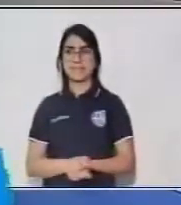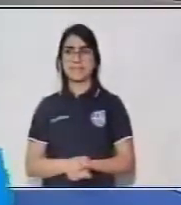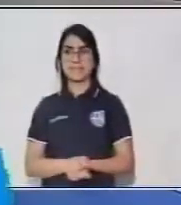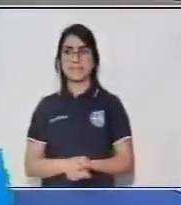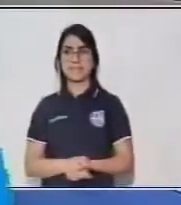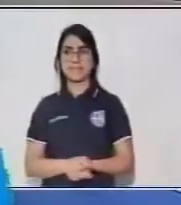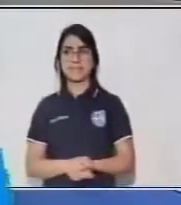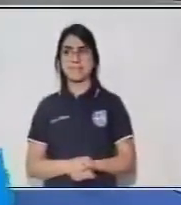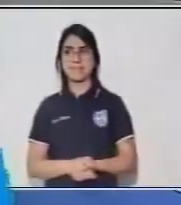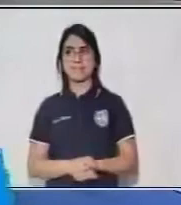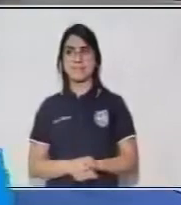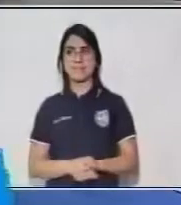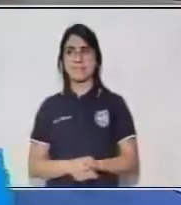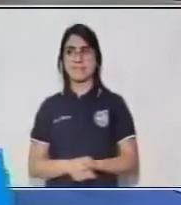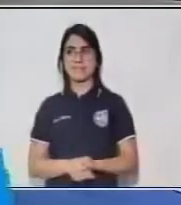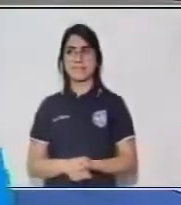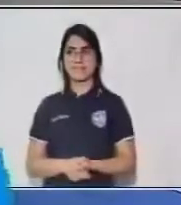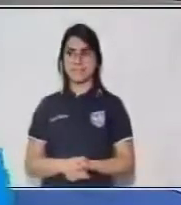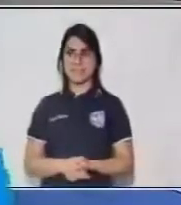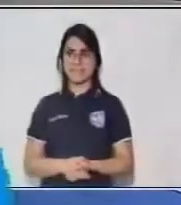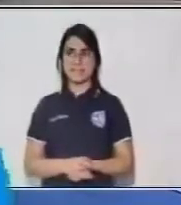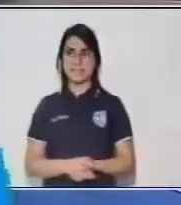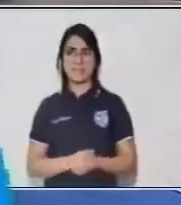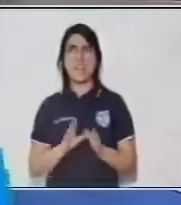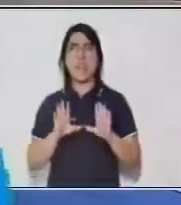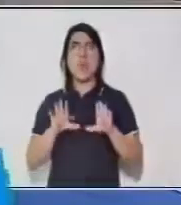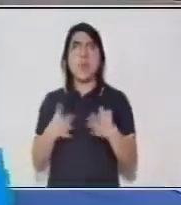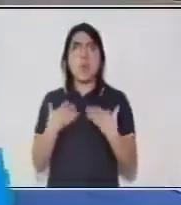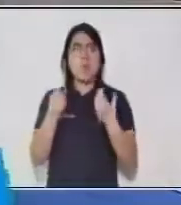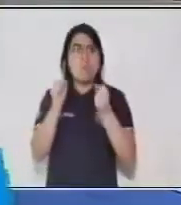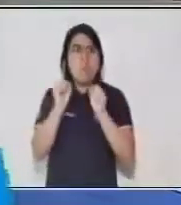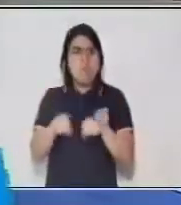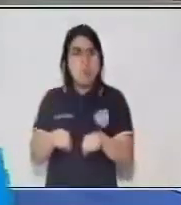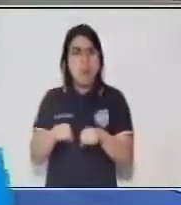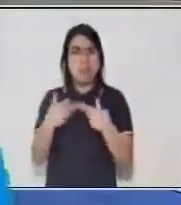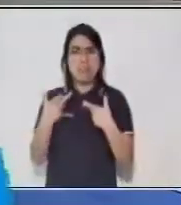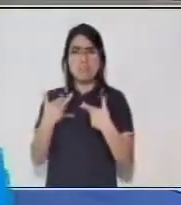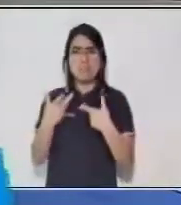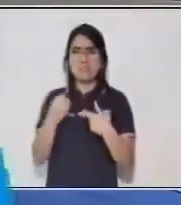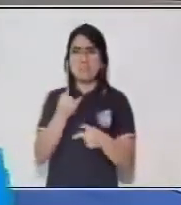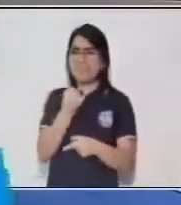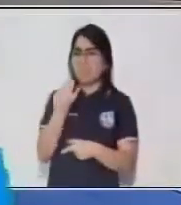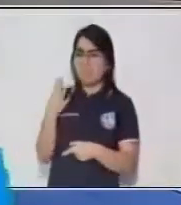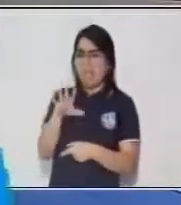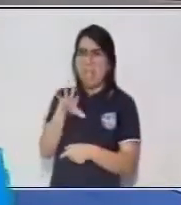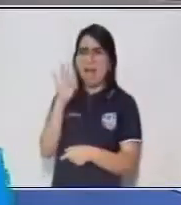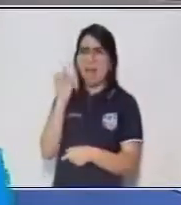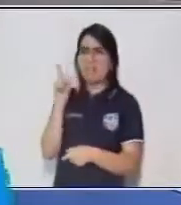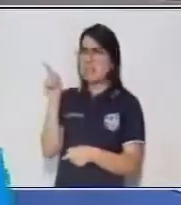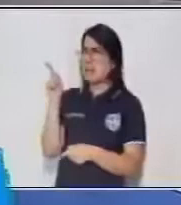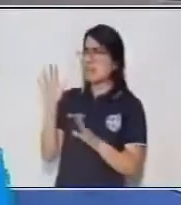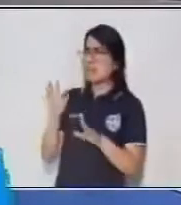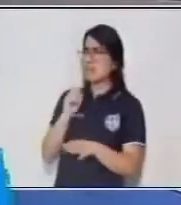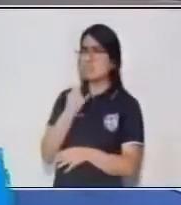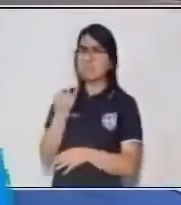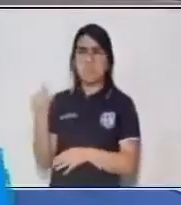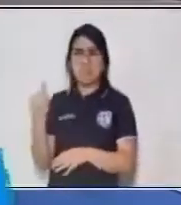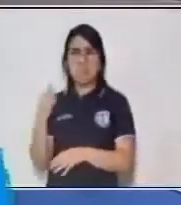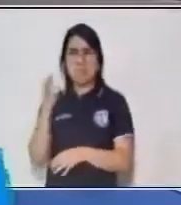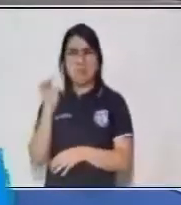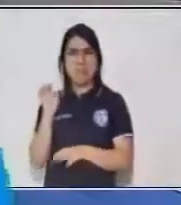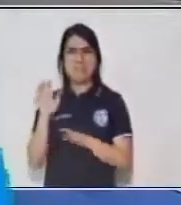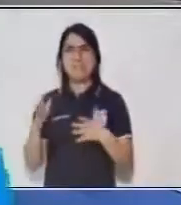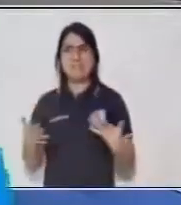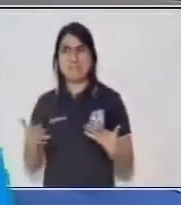1828. Y se puede calcular con esta fórmula. De hecho, la graficamos, la evaluamos en